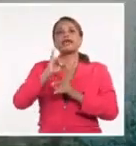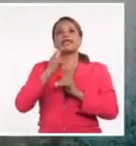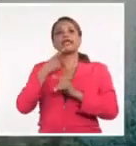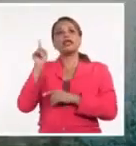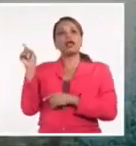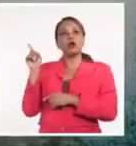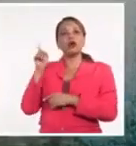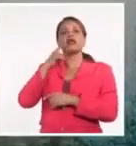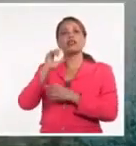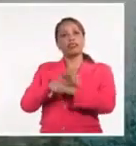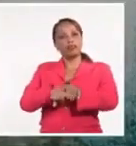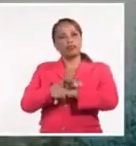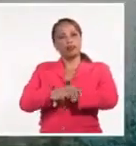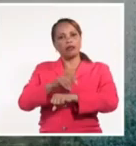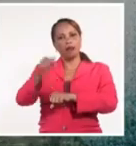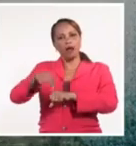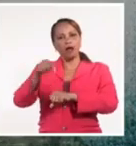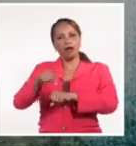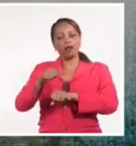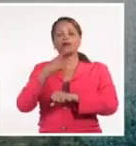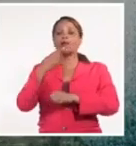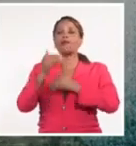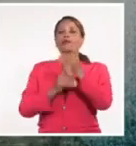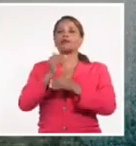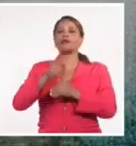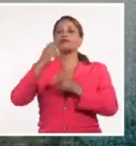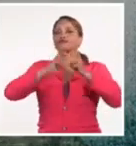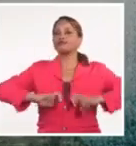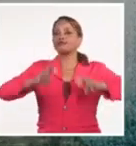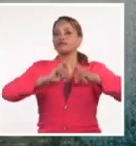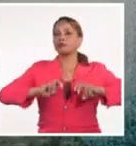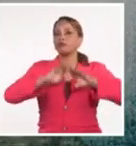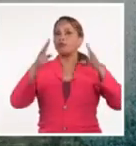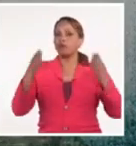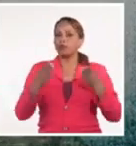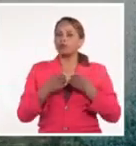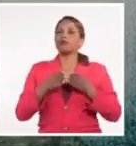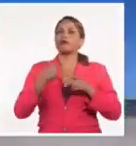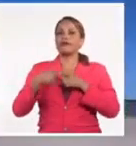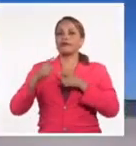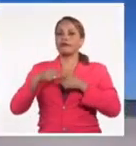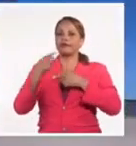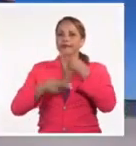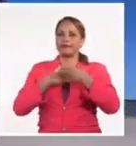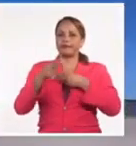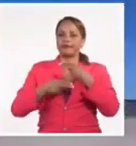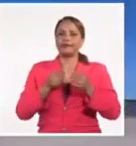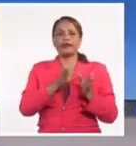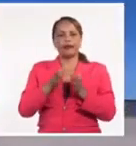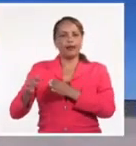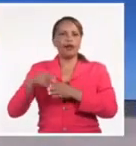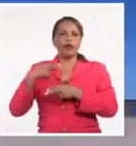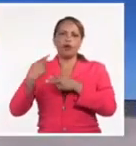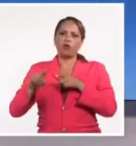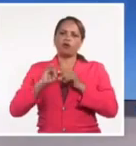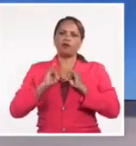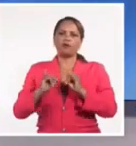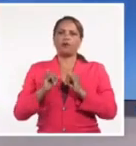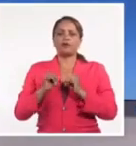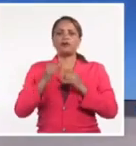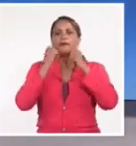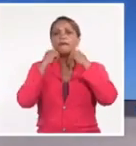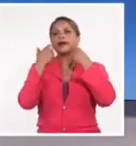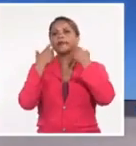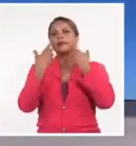claro, con todas las garantías y en un proceso de investigación por los hechos cometidos. Vamos a cambiar de tema. Vamos al más